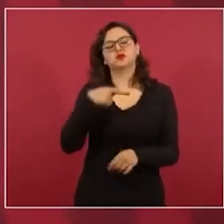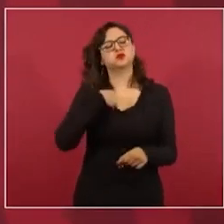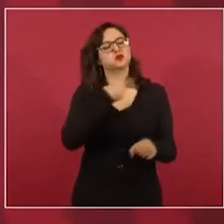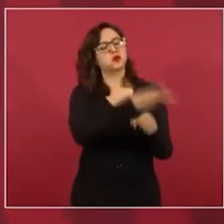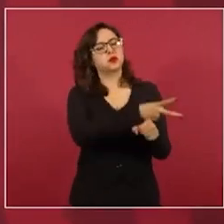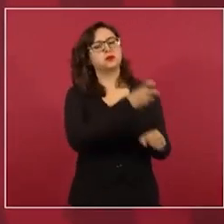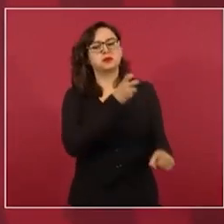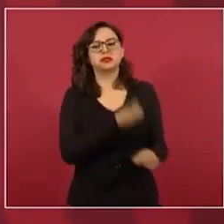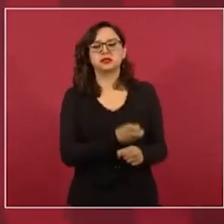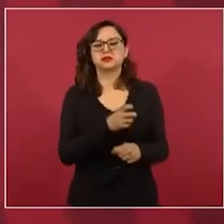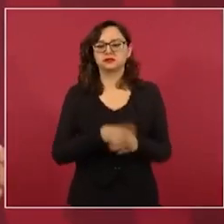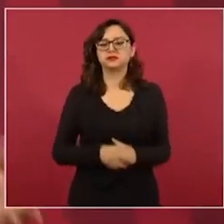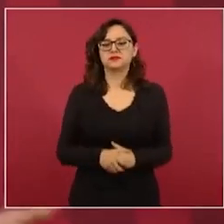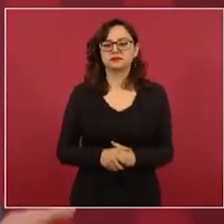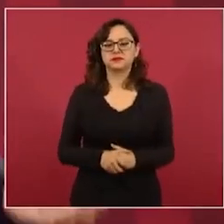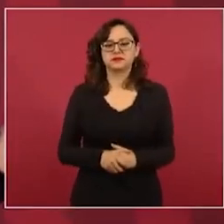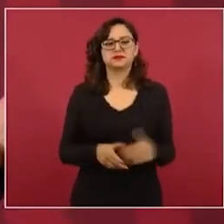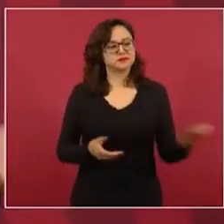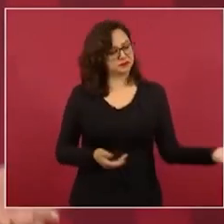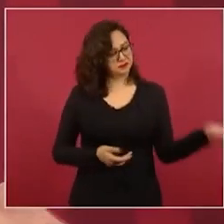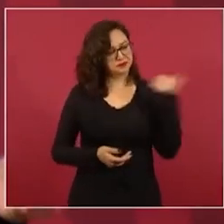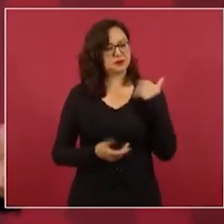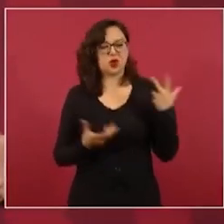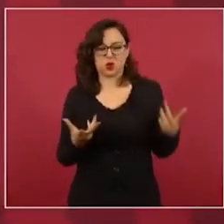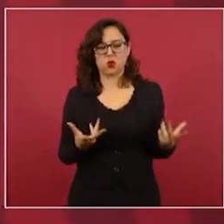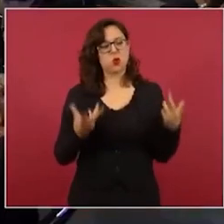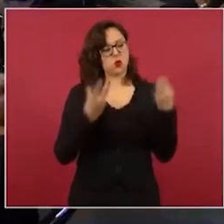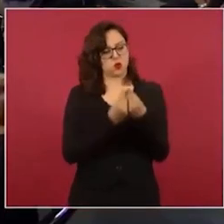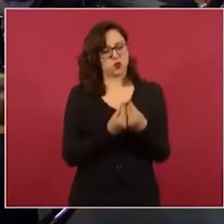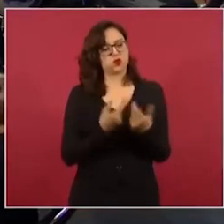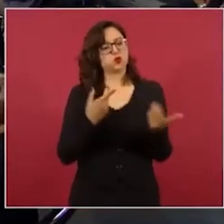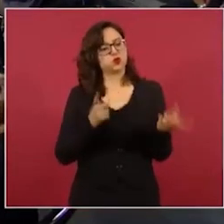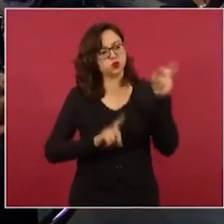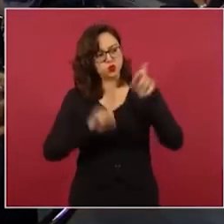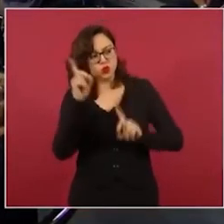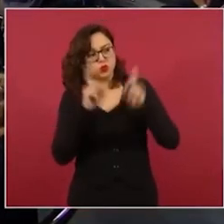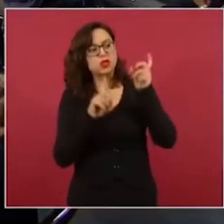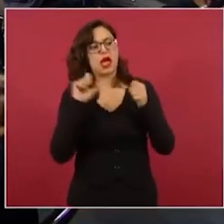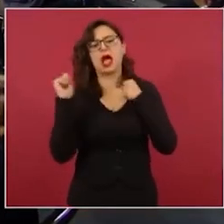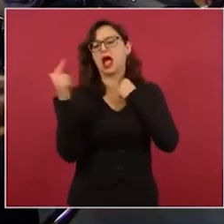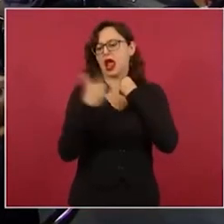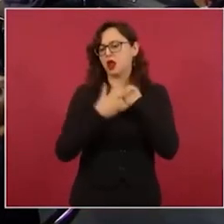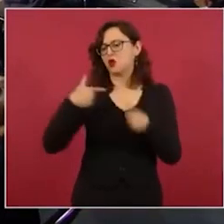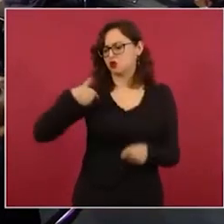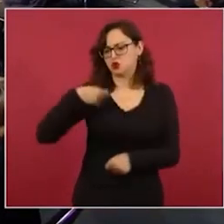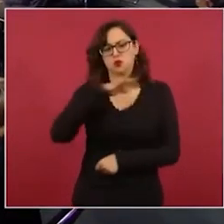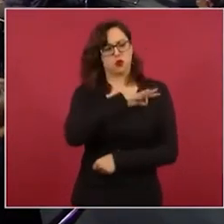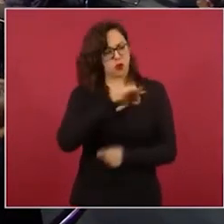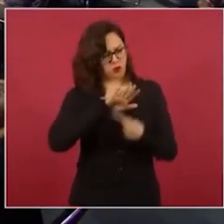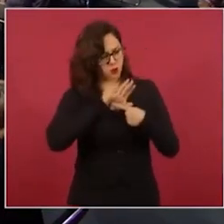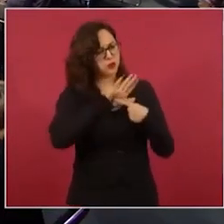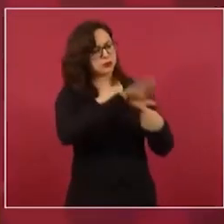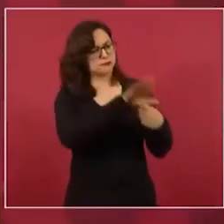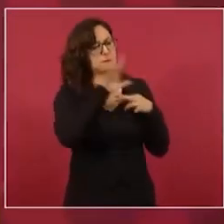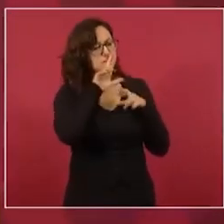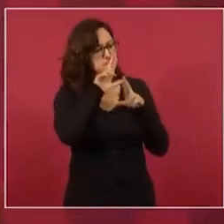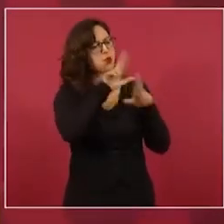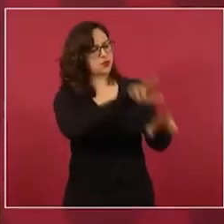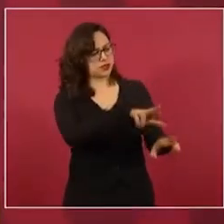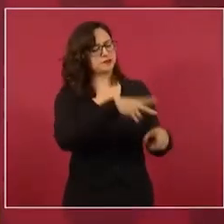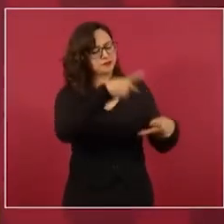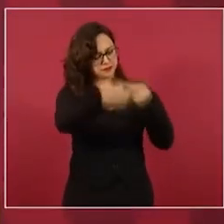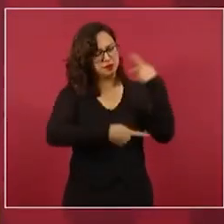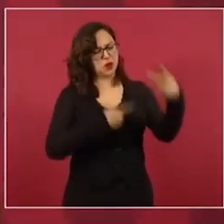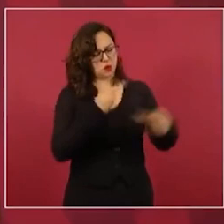voy a invitar. Sí. A ver cuáles son sus dudas. y se las aclaro.